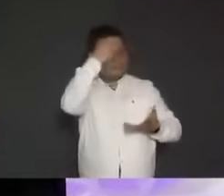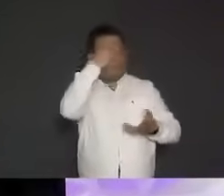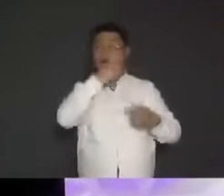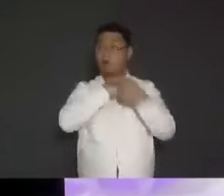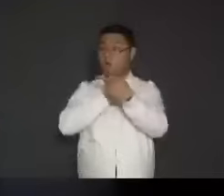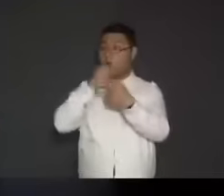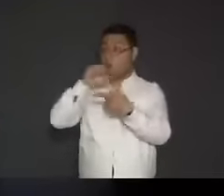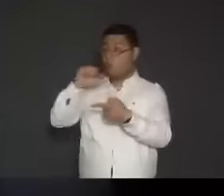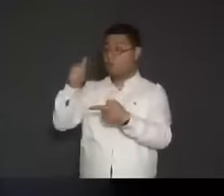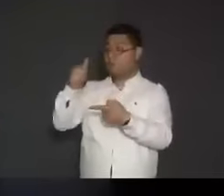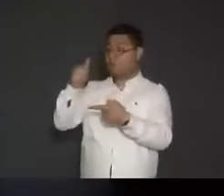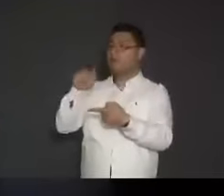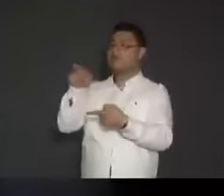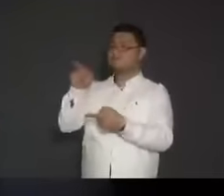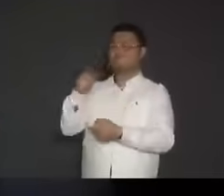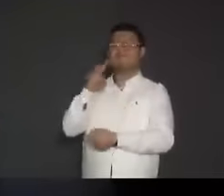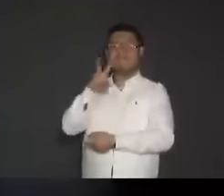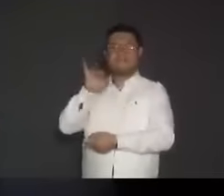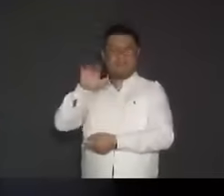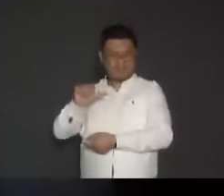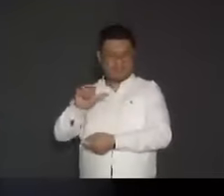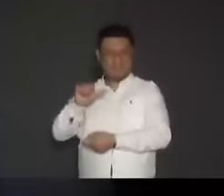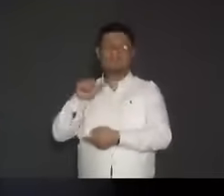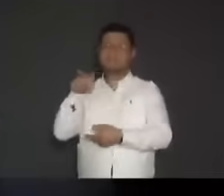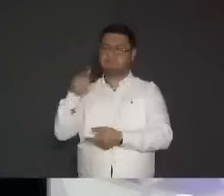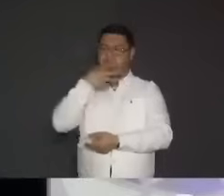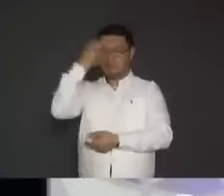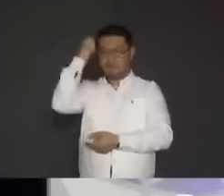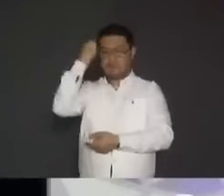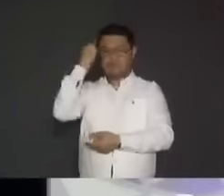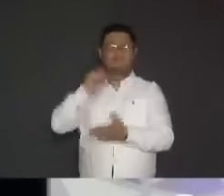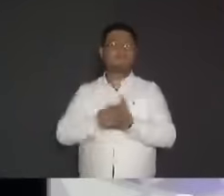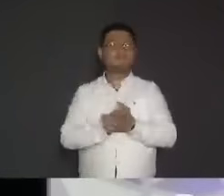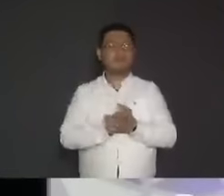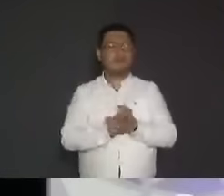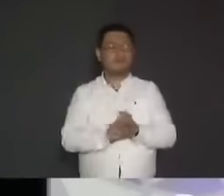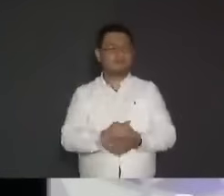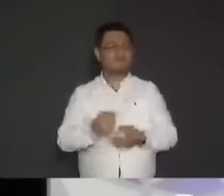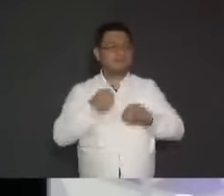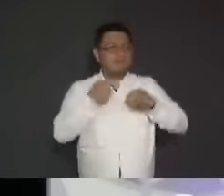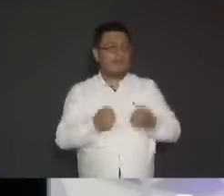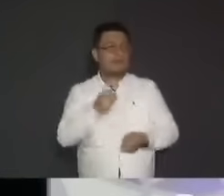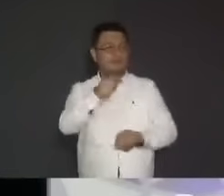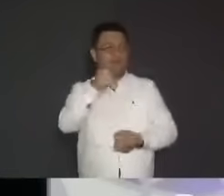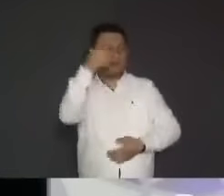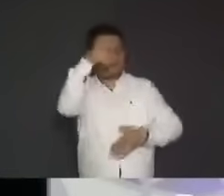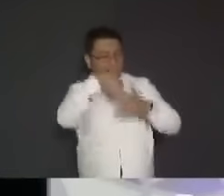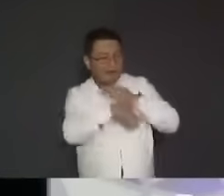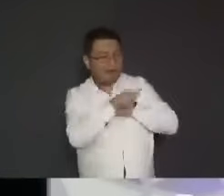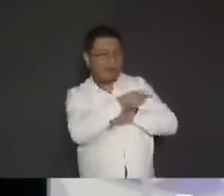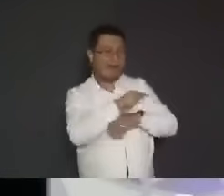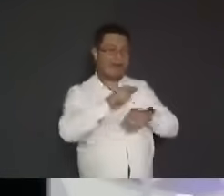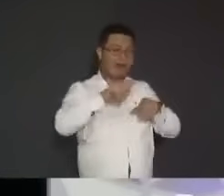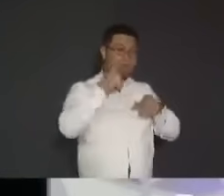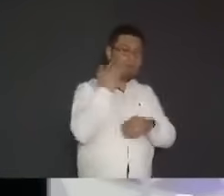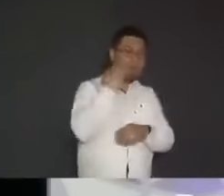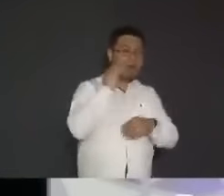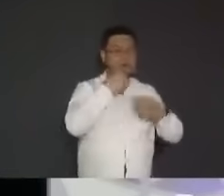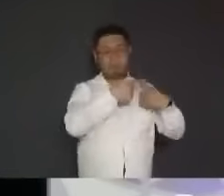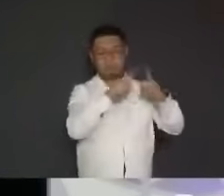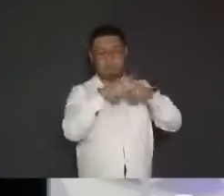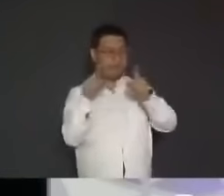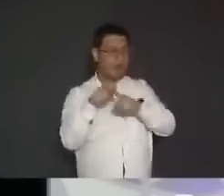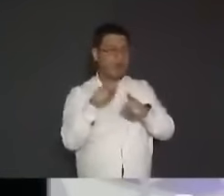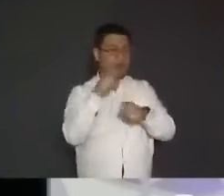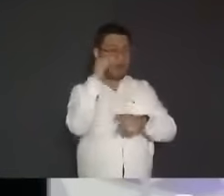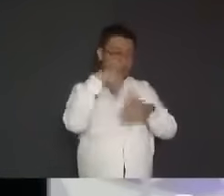Candidata Vida Gómez, adelante. Seguramente si entras a las redes sociales de los candidatos de la vieja política, el del PRIAN y el del PRIMOR,